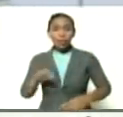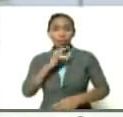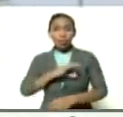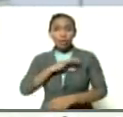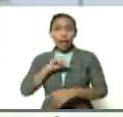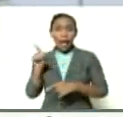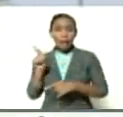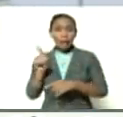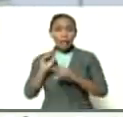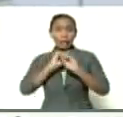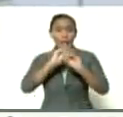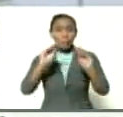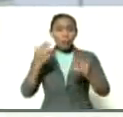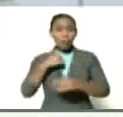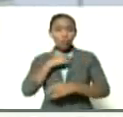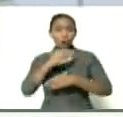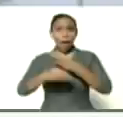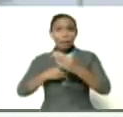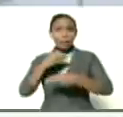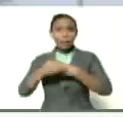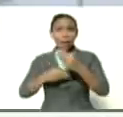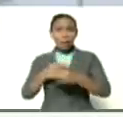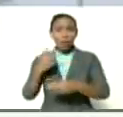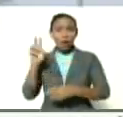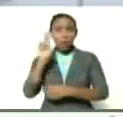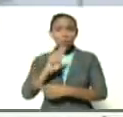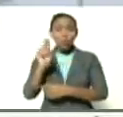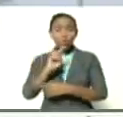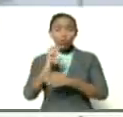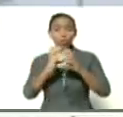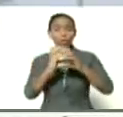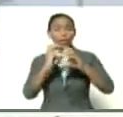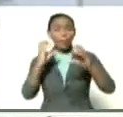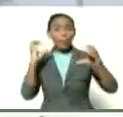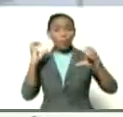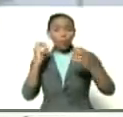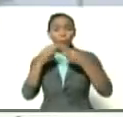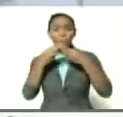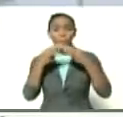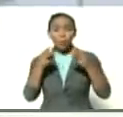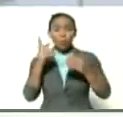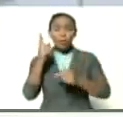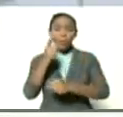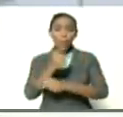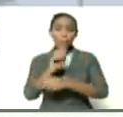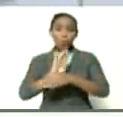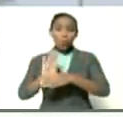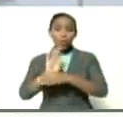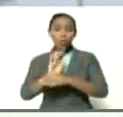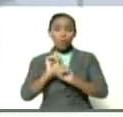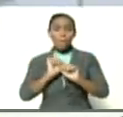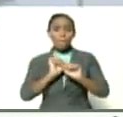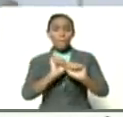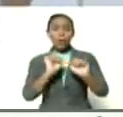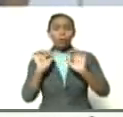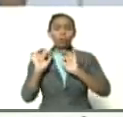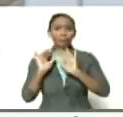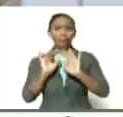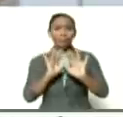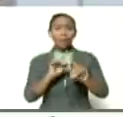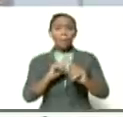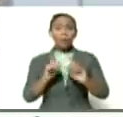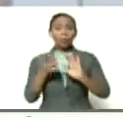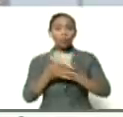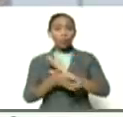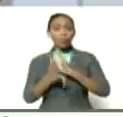un llamado que hacemos sobre todo en el uso del transporte público. Debemos cuidarnos, evitar las aglomeraciones, pero